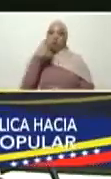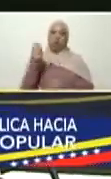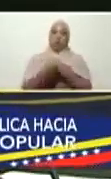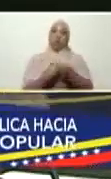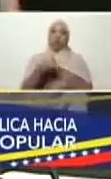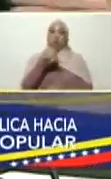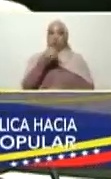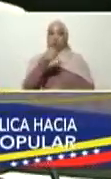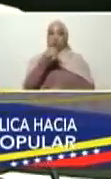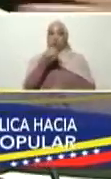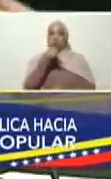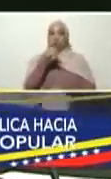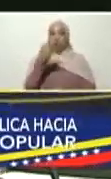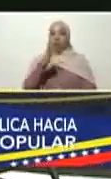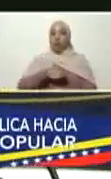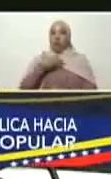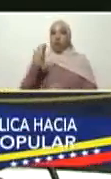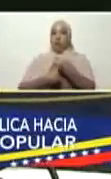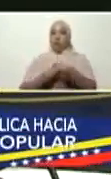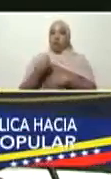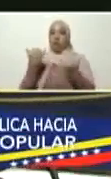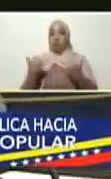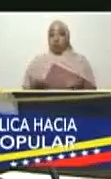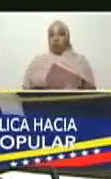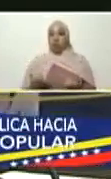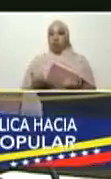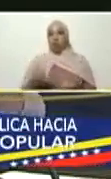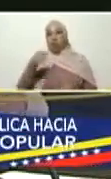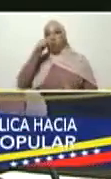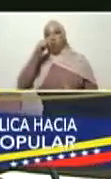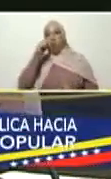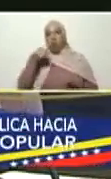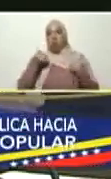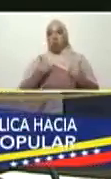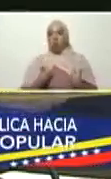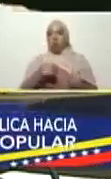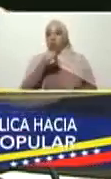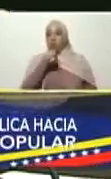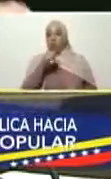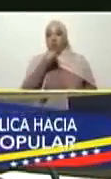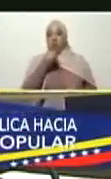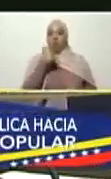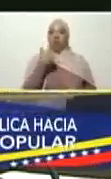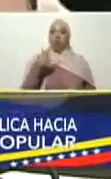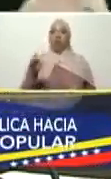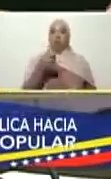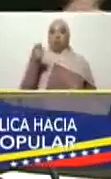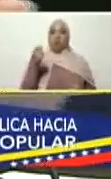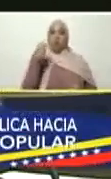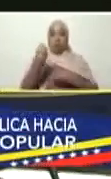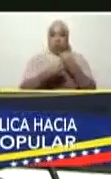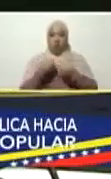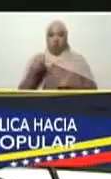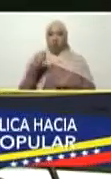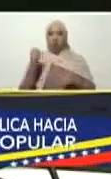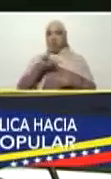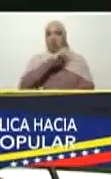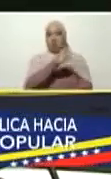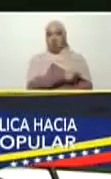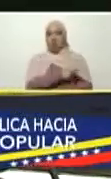estas compañeras, para que puedan ellos soportar el peso inicial y con un capital poder